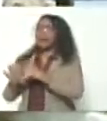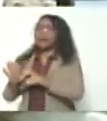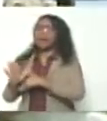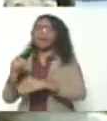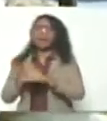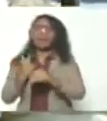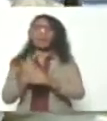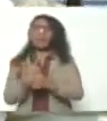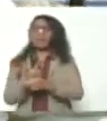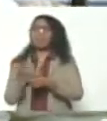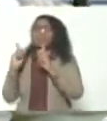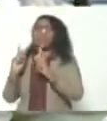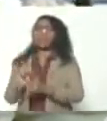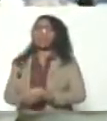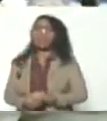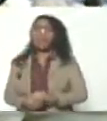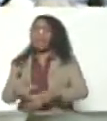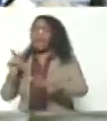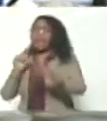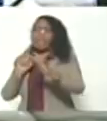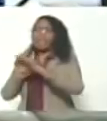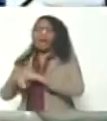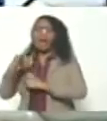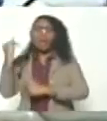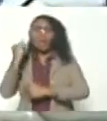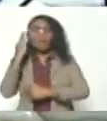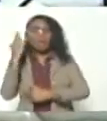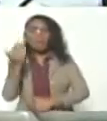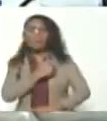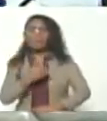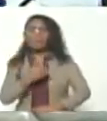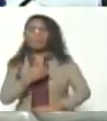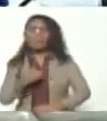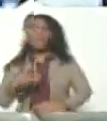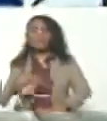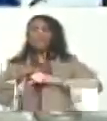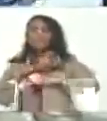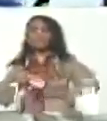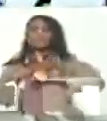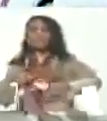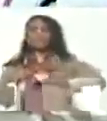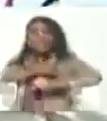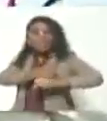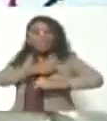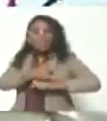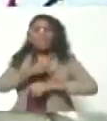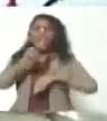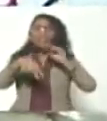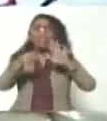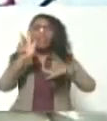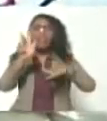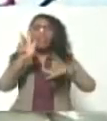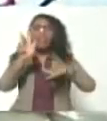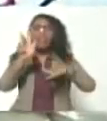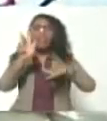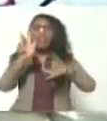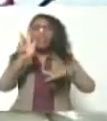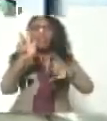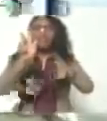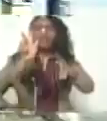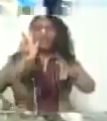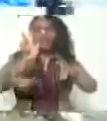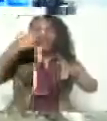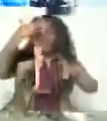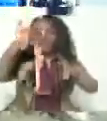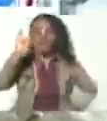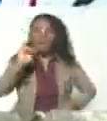por su casa, entraron al cuarto del presidente y lo acribillaron a balazos. por